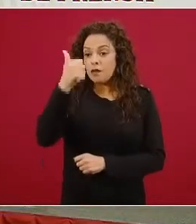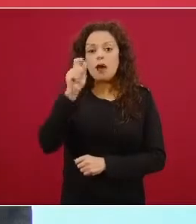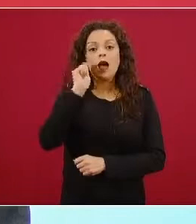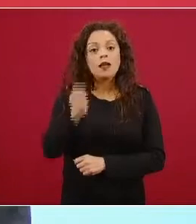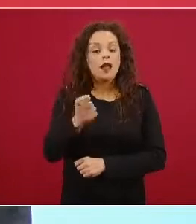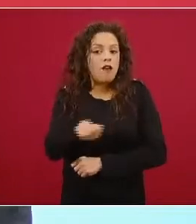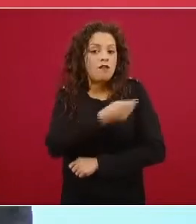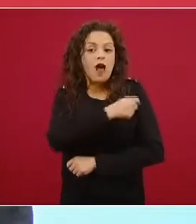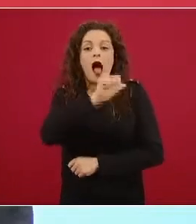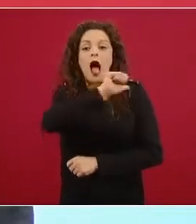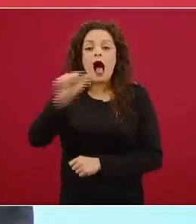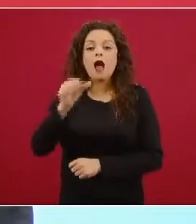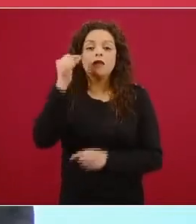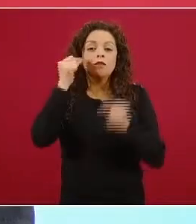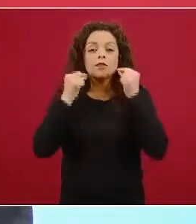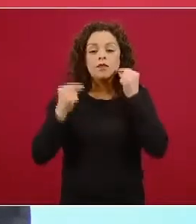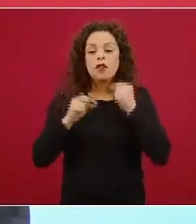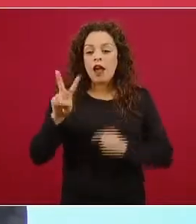viruela,